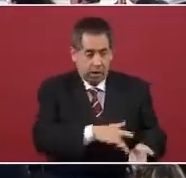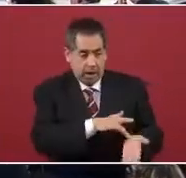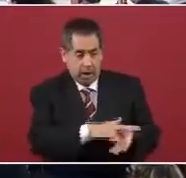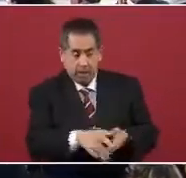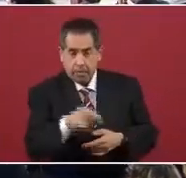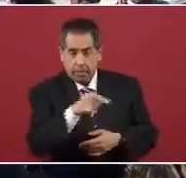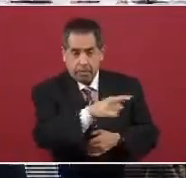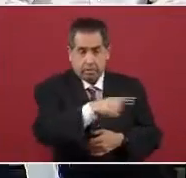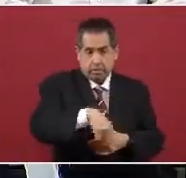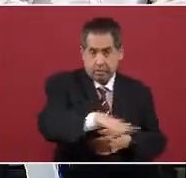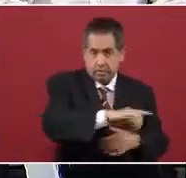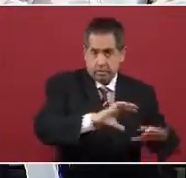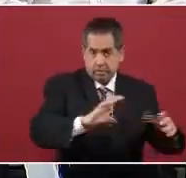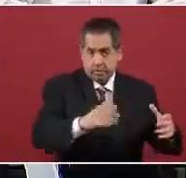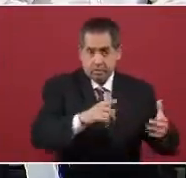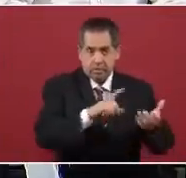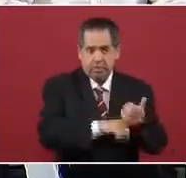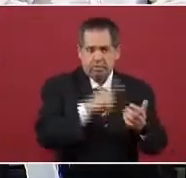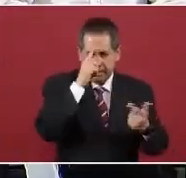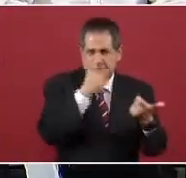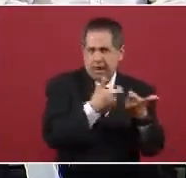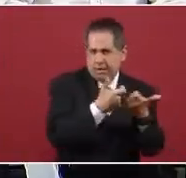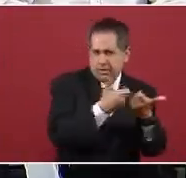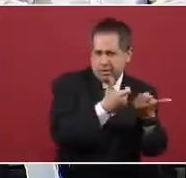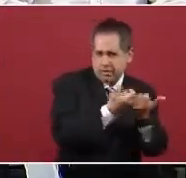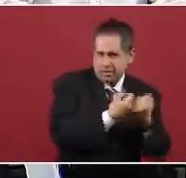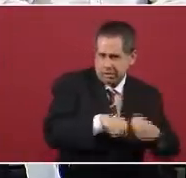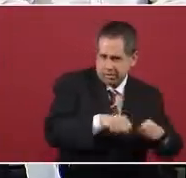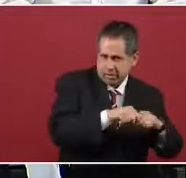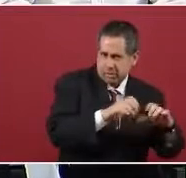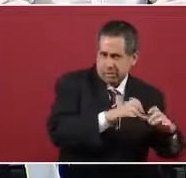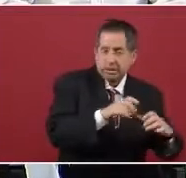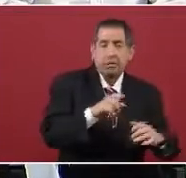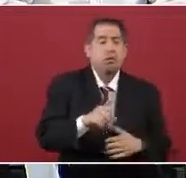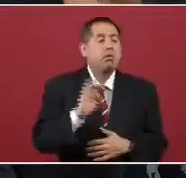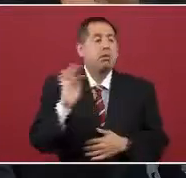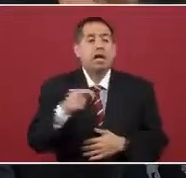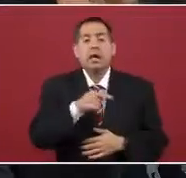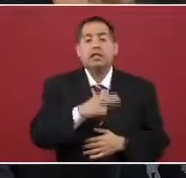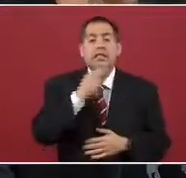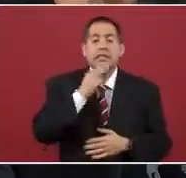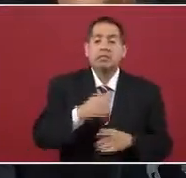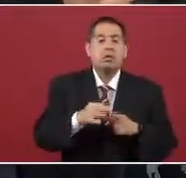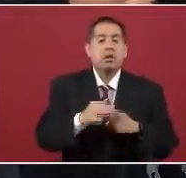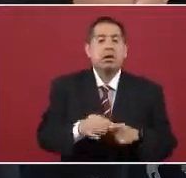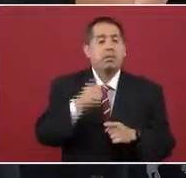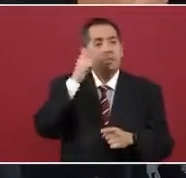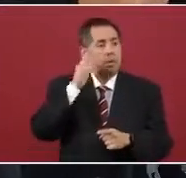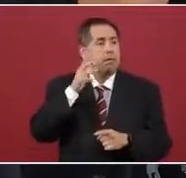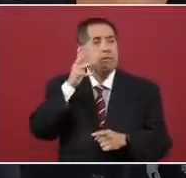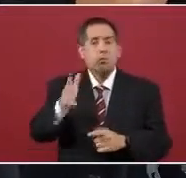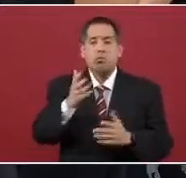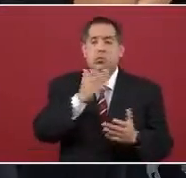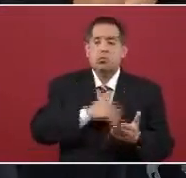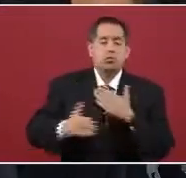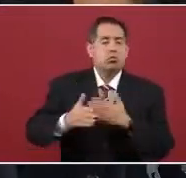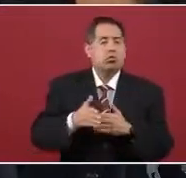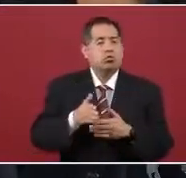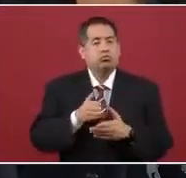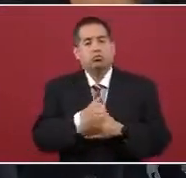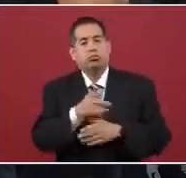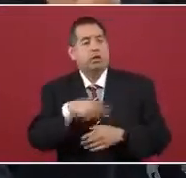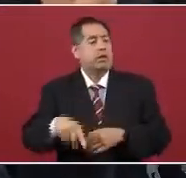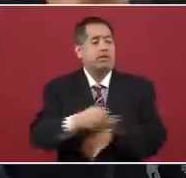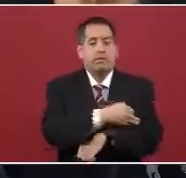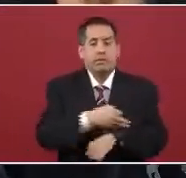a las entes de cooperativas y si se van a convertir en una punta de lanza para el desarrollo estabilizador de las